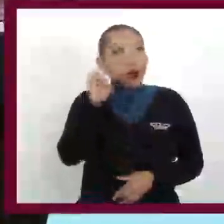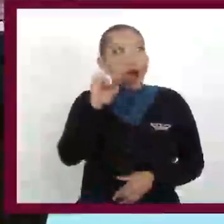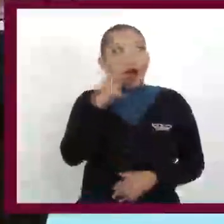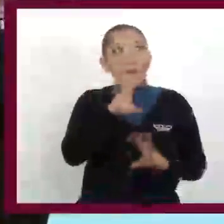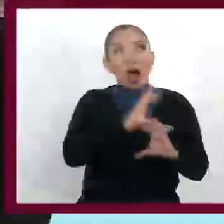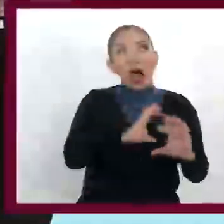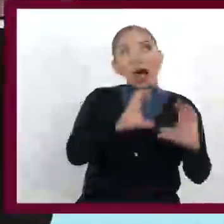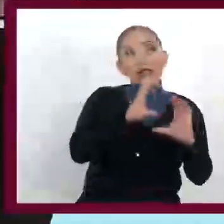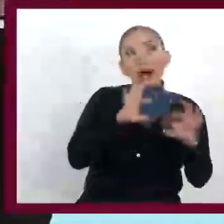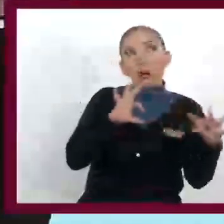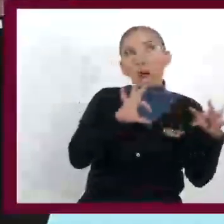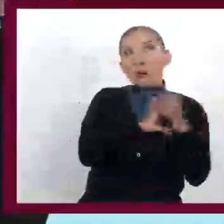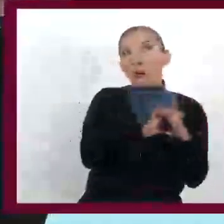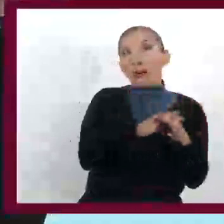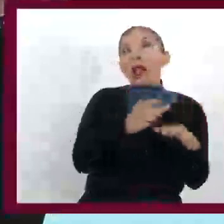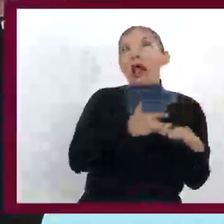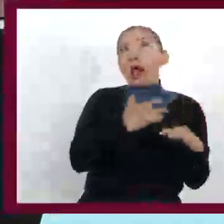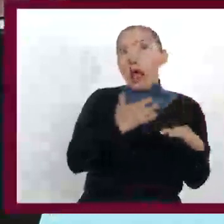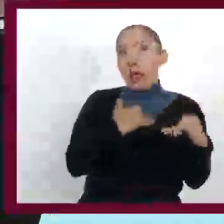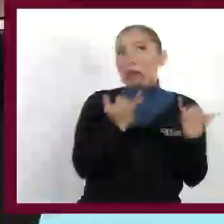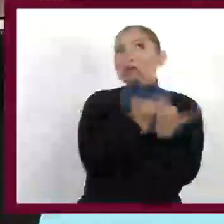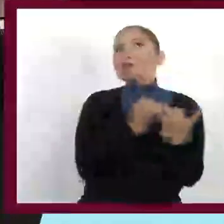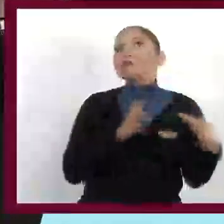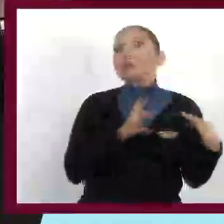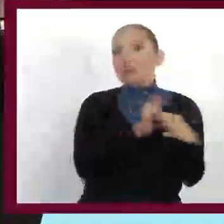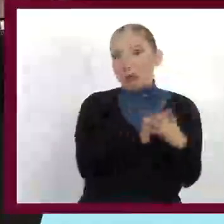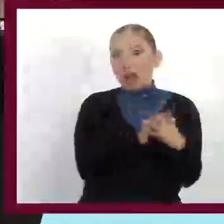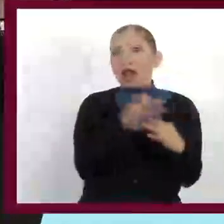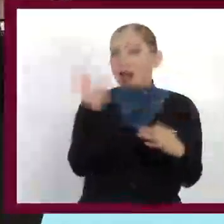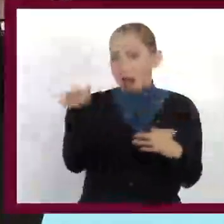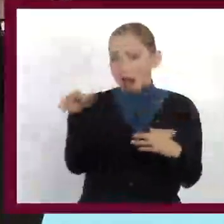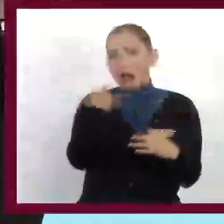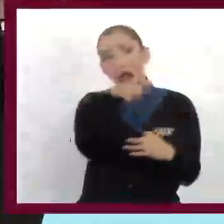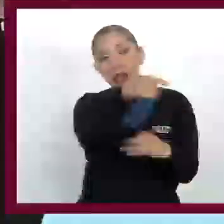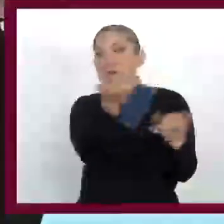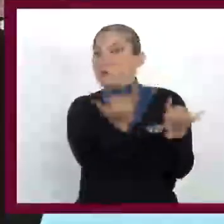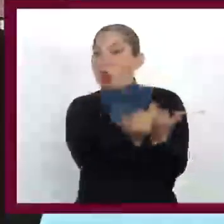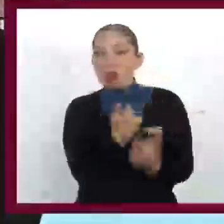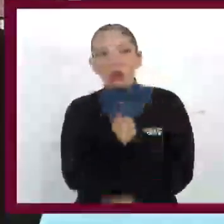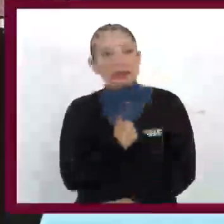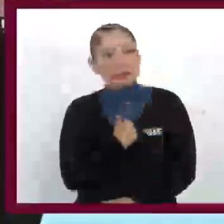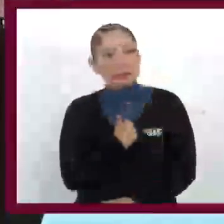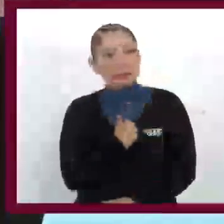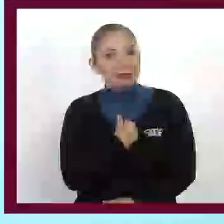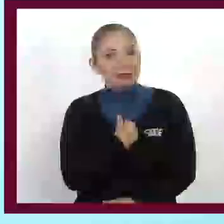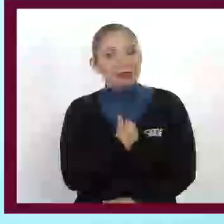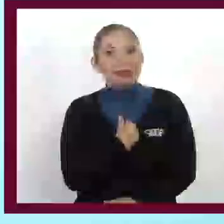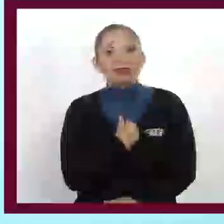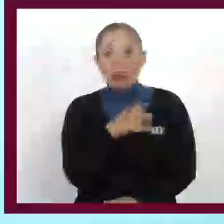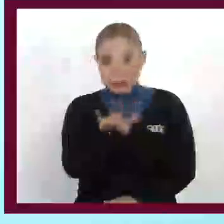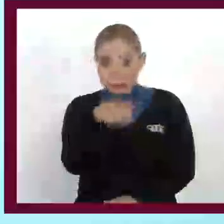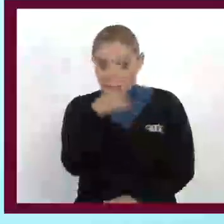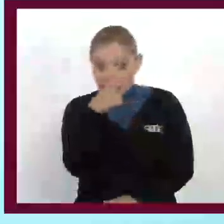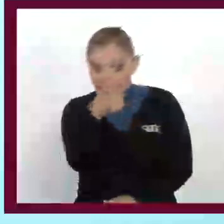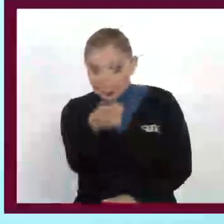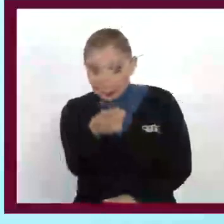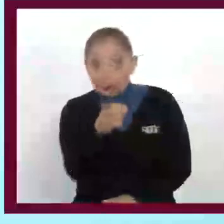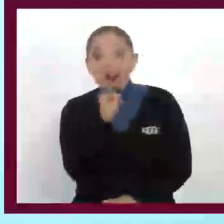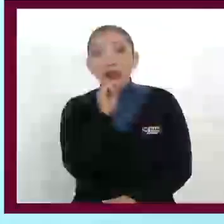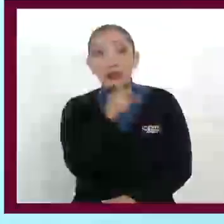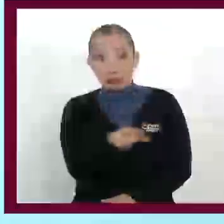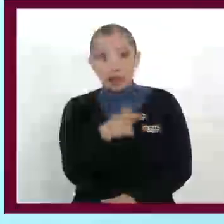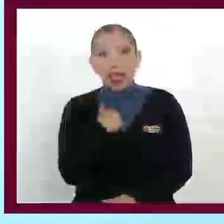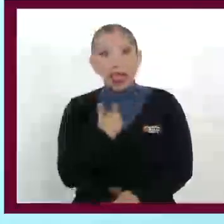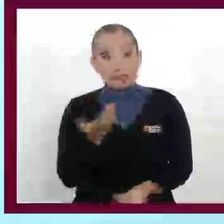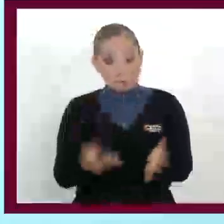escucho alguna canción con la que me identifico en ese momento, les digo, oigan, así es como me siento. ¿Te digo algo?